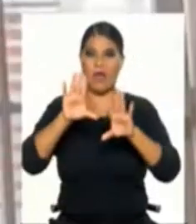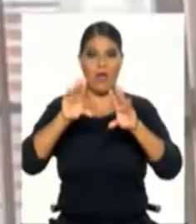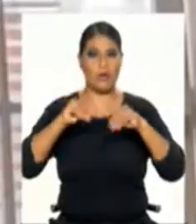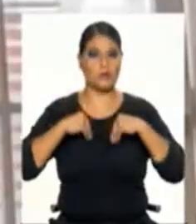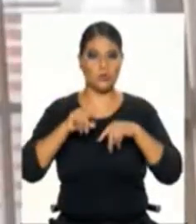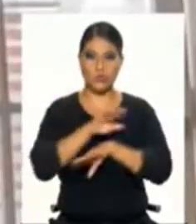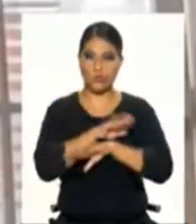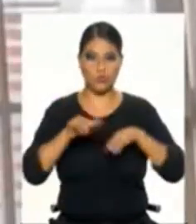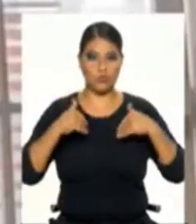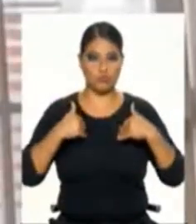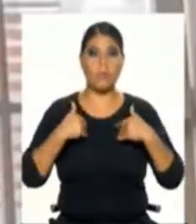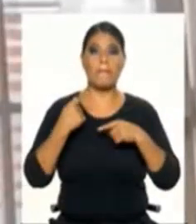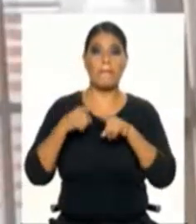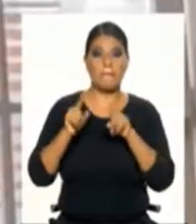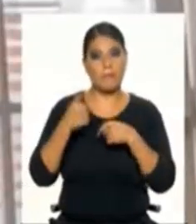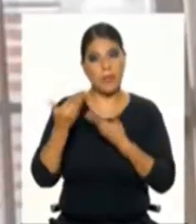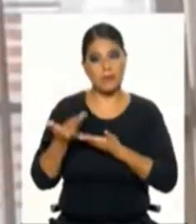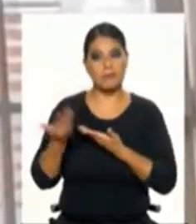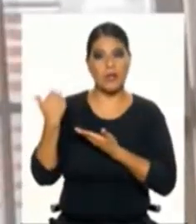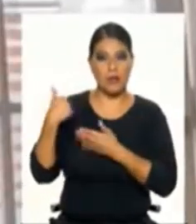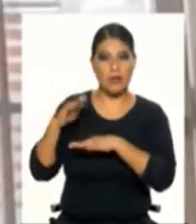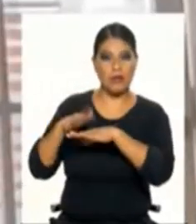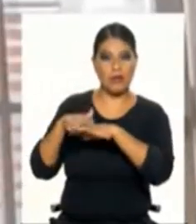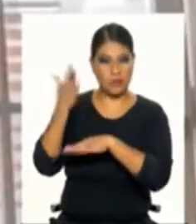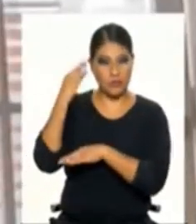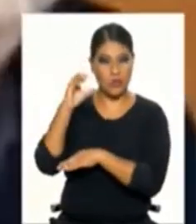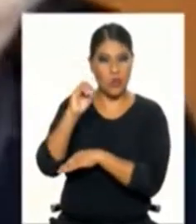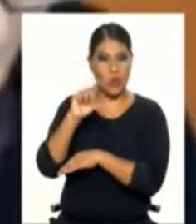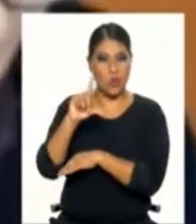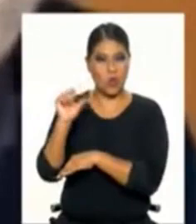esposa del expresidente Ollanta Humala, a